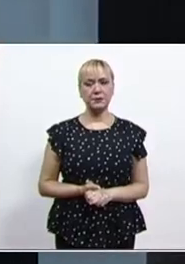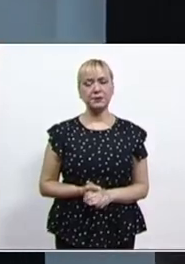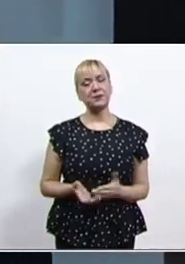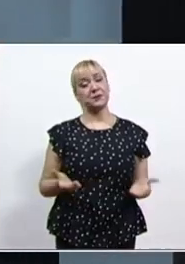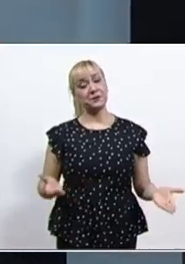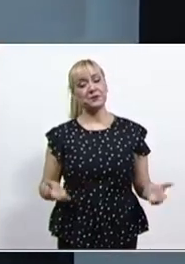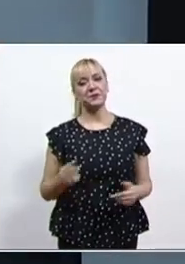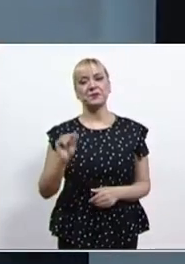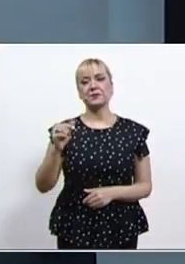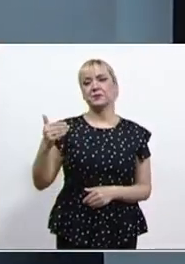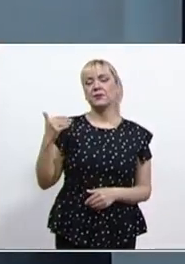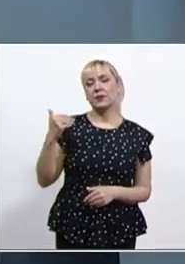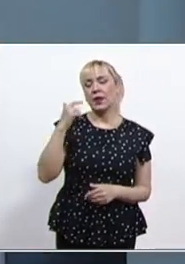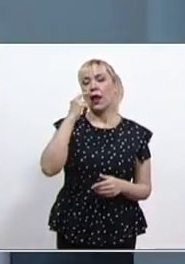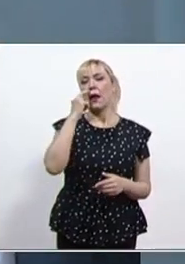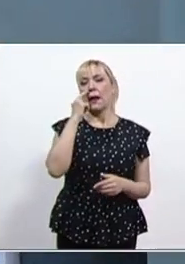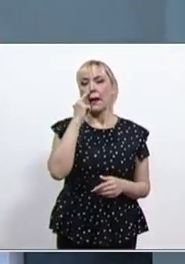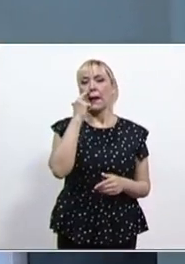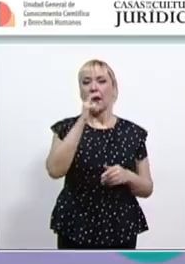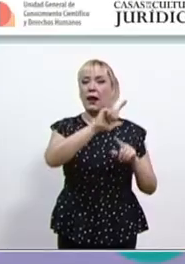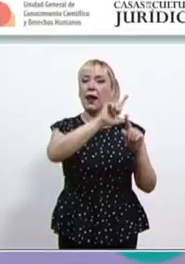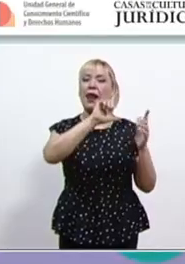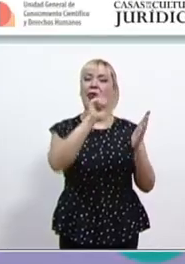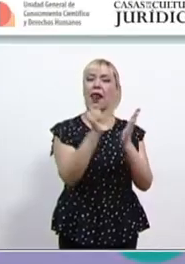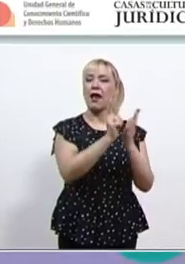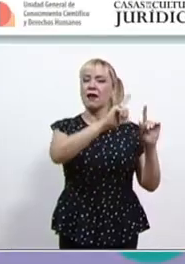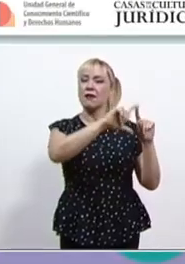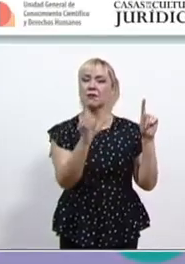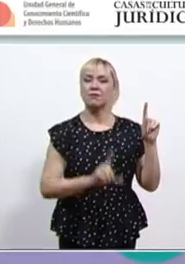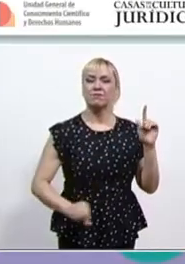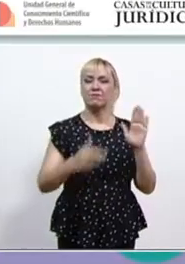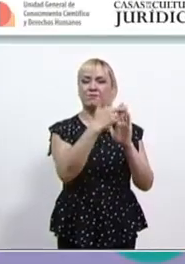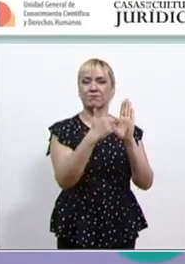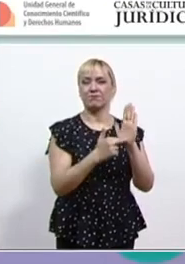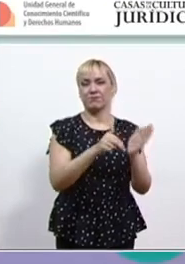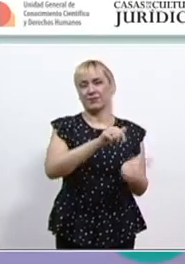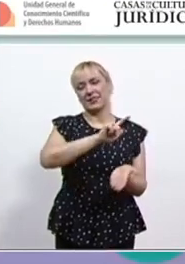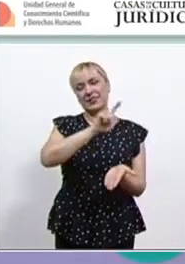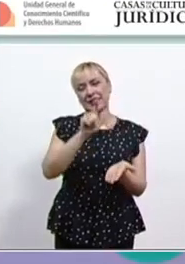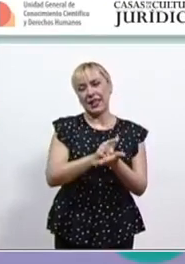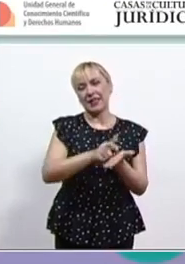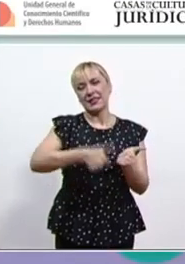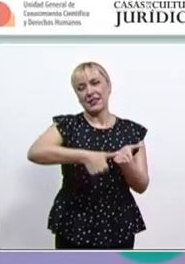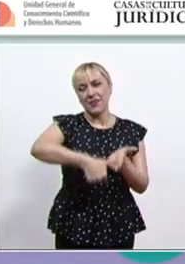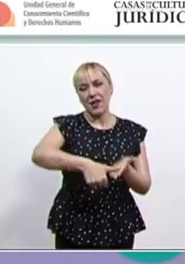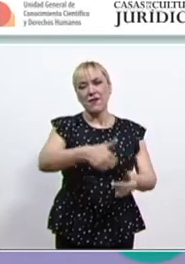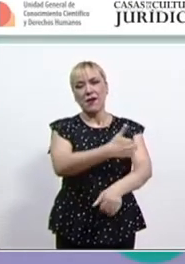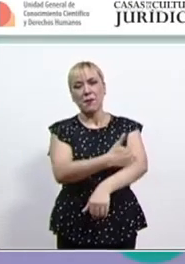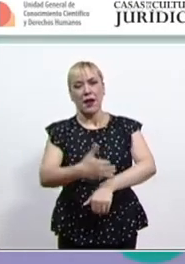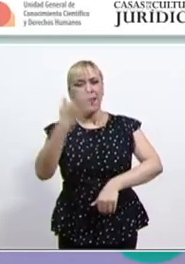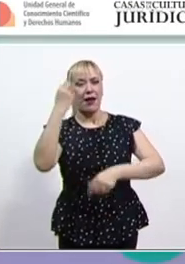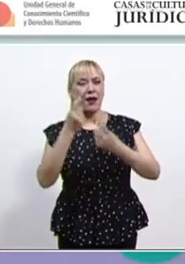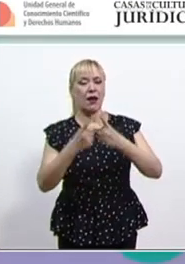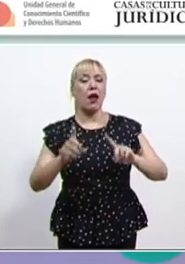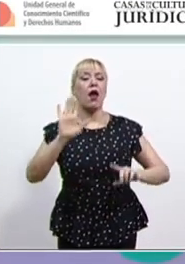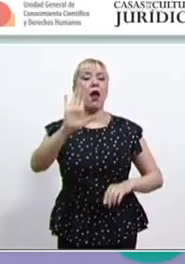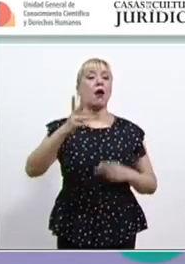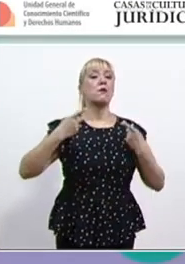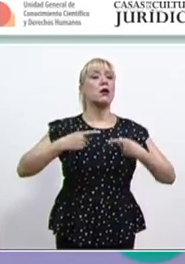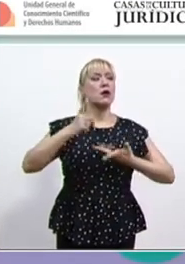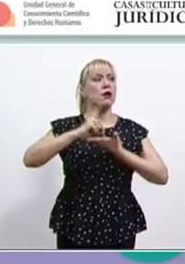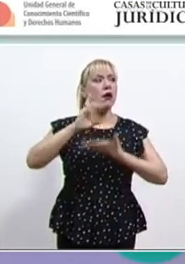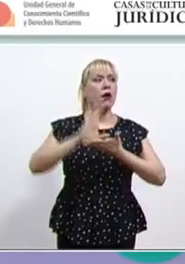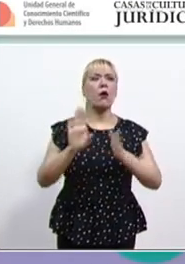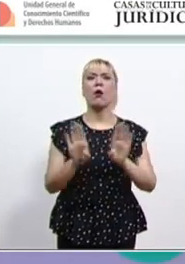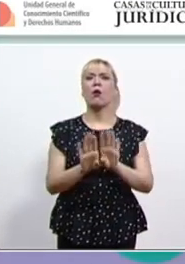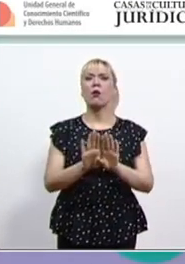Y la reciente expedición del Código Nacional de Procedimientos Civiles y Familiares, en el que se reconoce la capacidad jurídica plena de las personas con